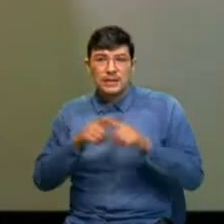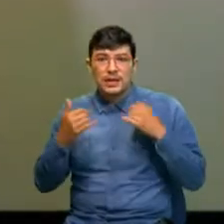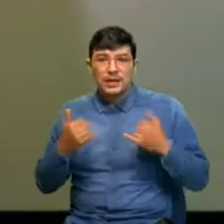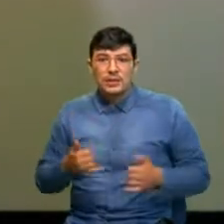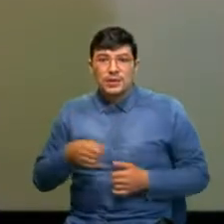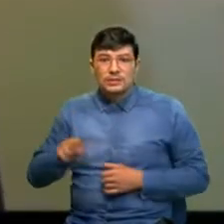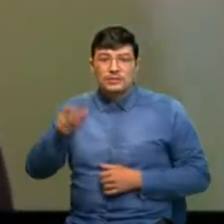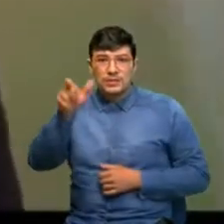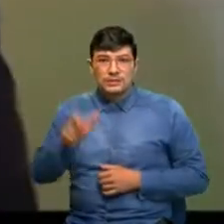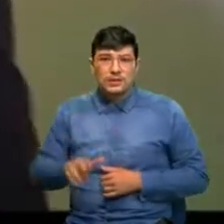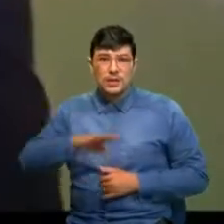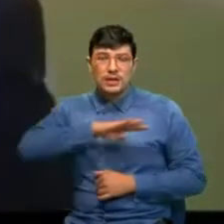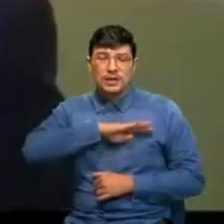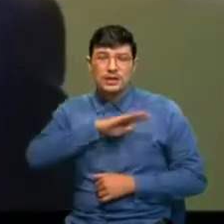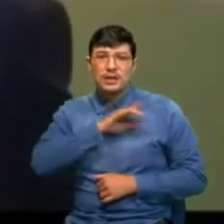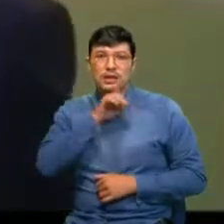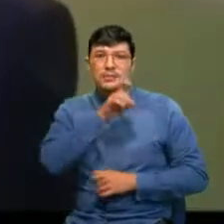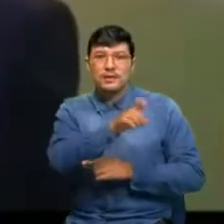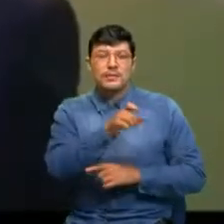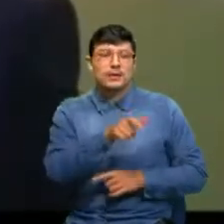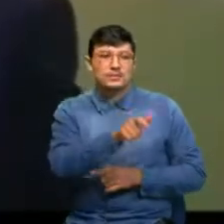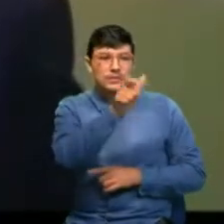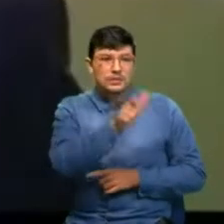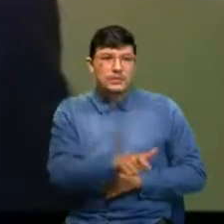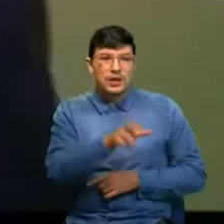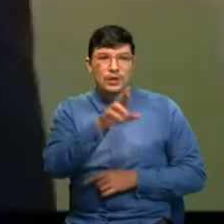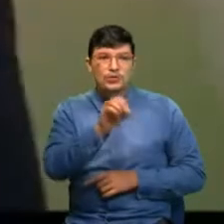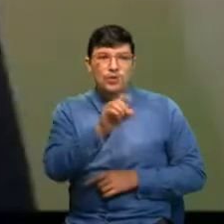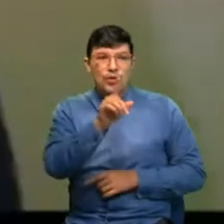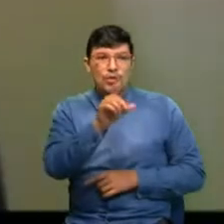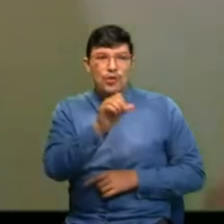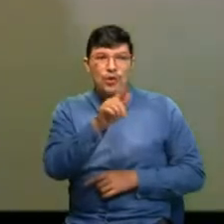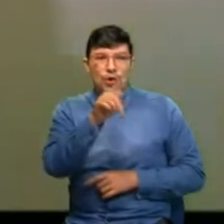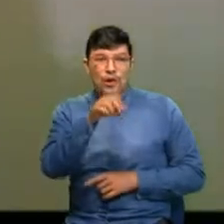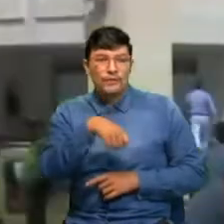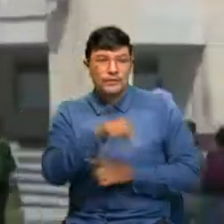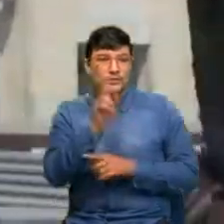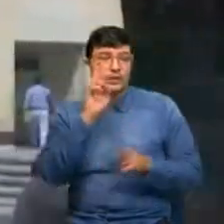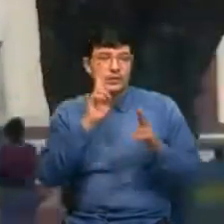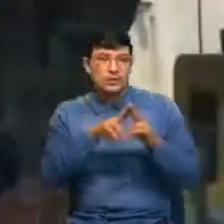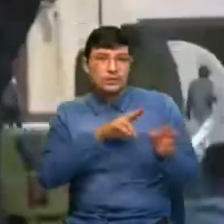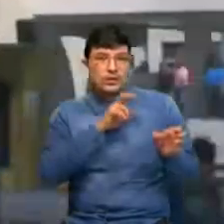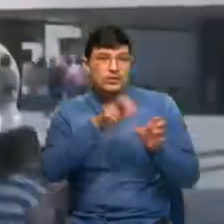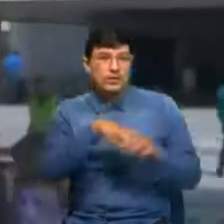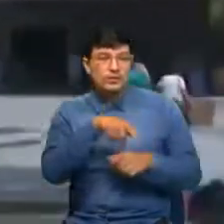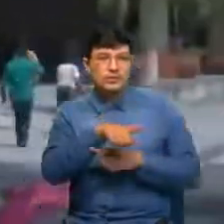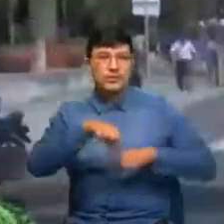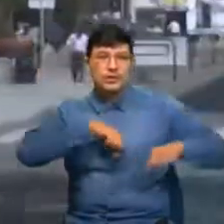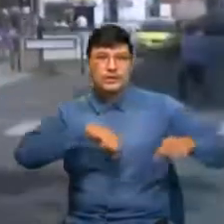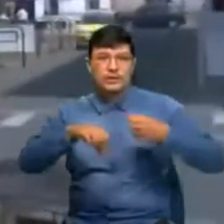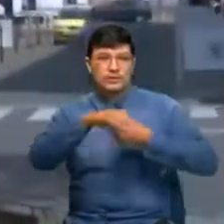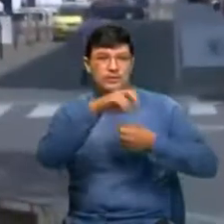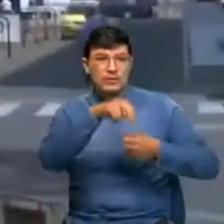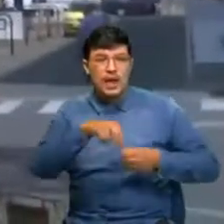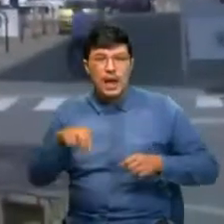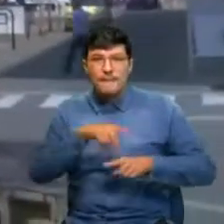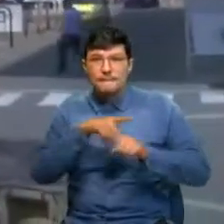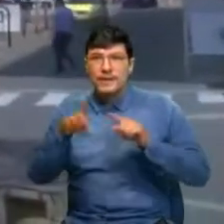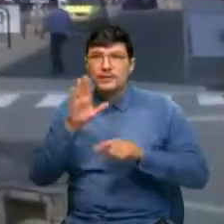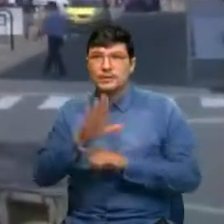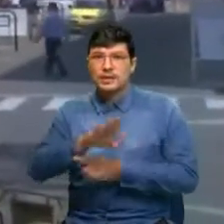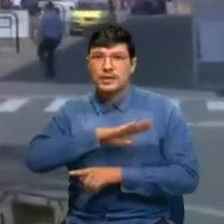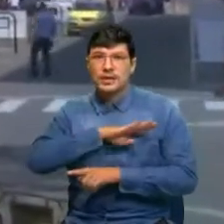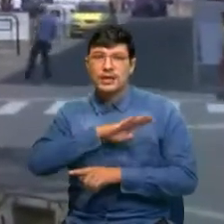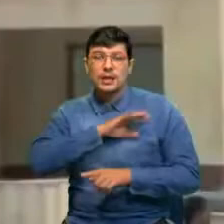de Bucaramanga, el señor Rodolfo Hernández, es conocido que se inscribió por un movimiento de ciudadanos. Sin embargo, la alcaldía de Bucaramanga continúa